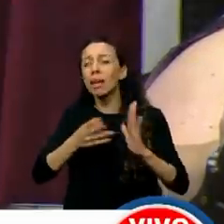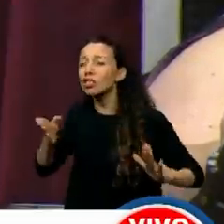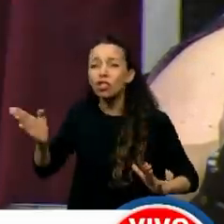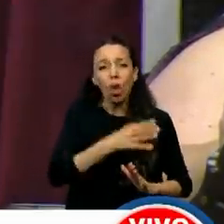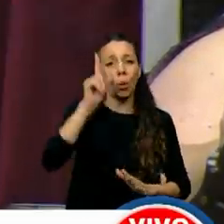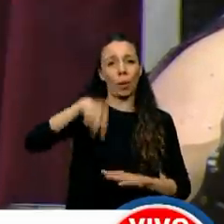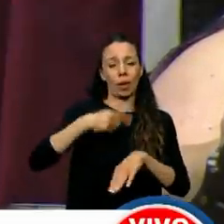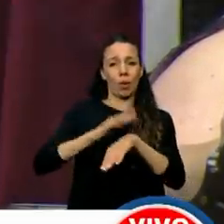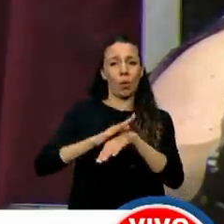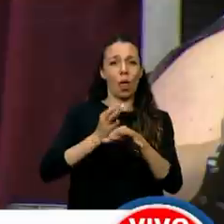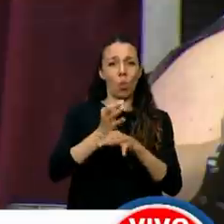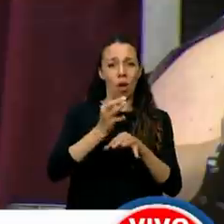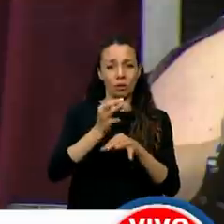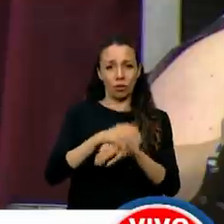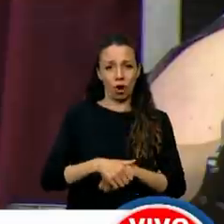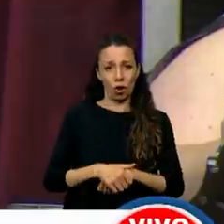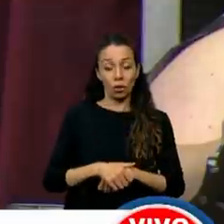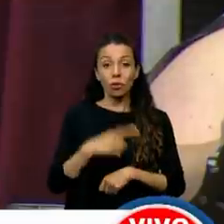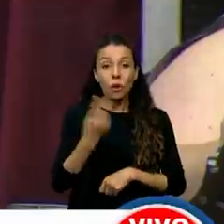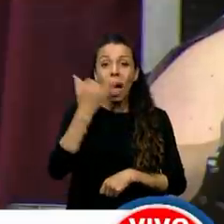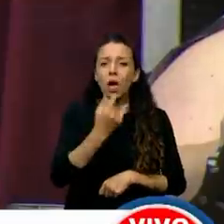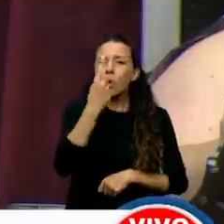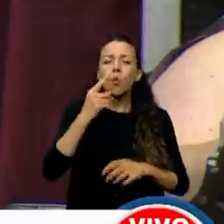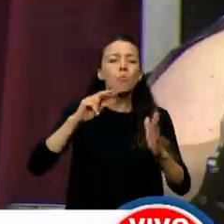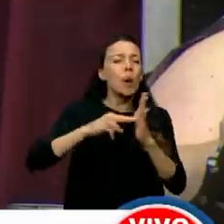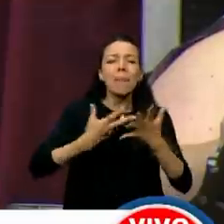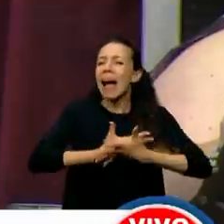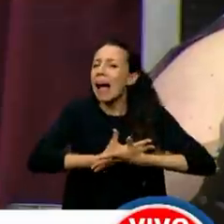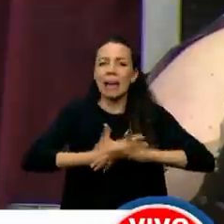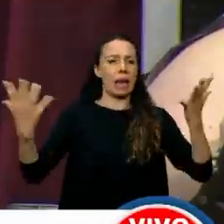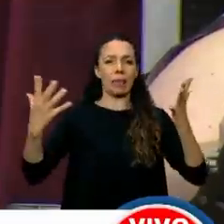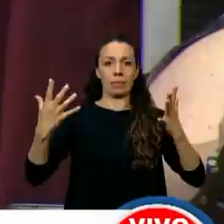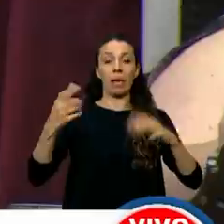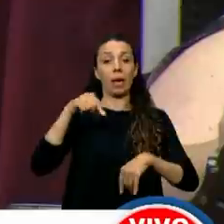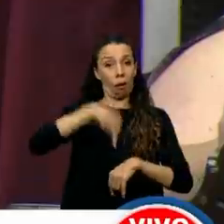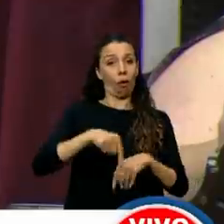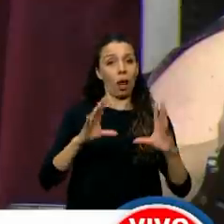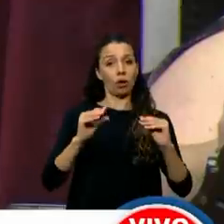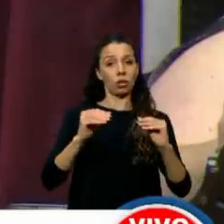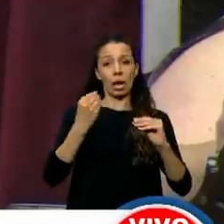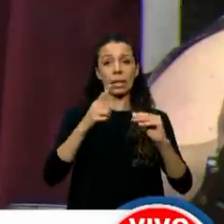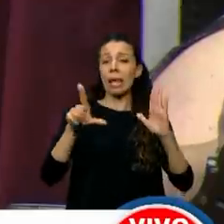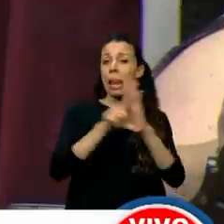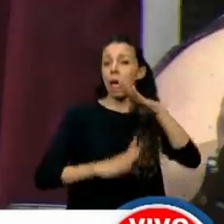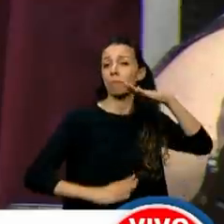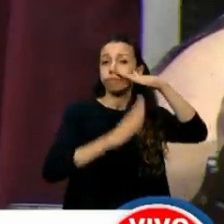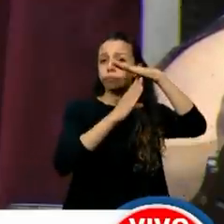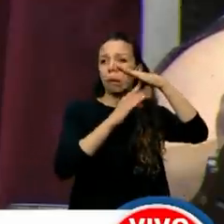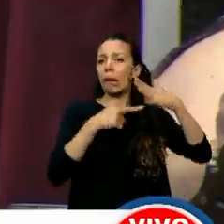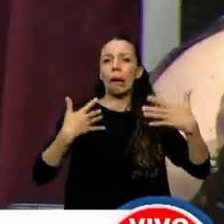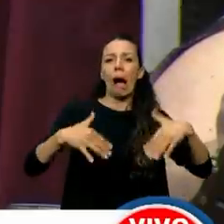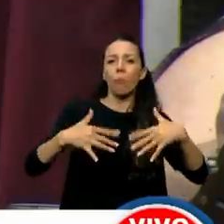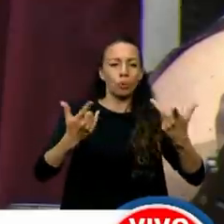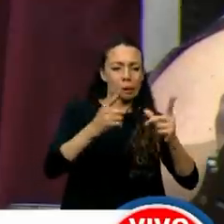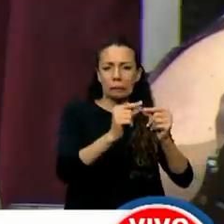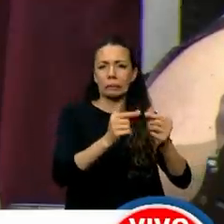y nosotros tenemos un enorme problema esta misma noche tratar de hacer pasar a la ley de leyes a las apuradas y con números